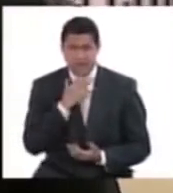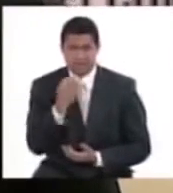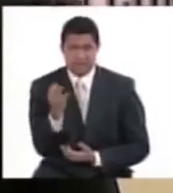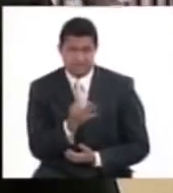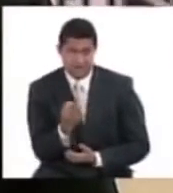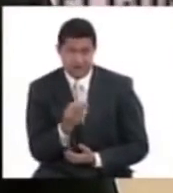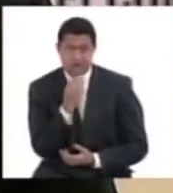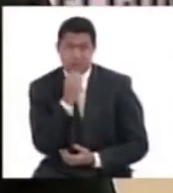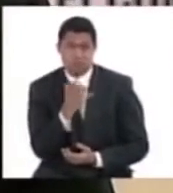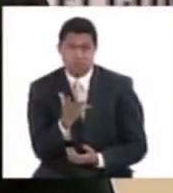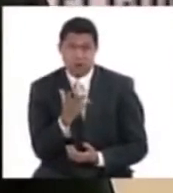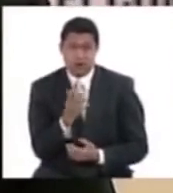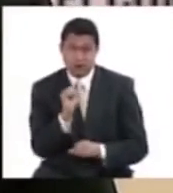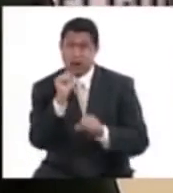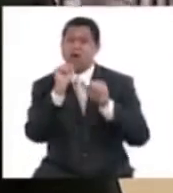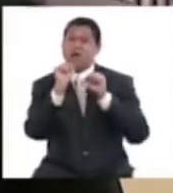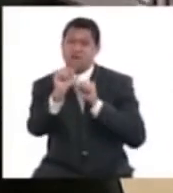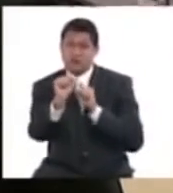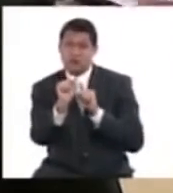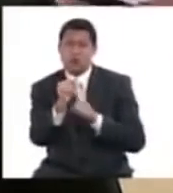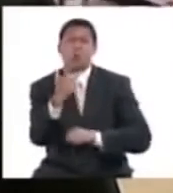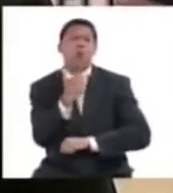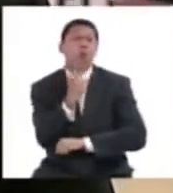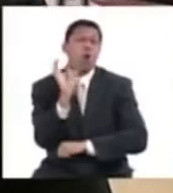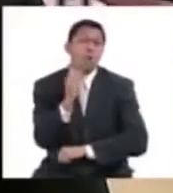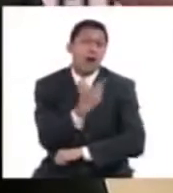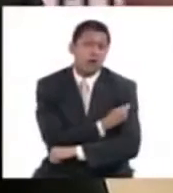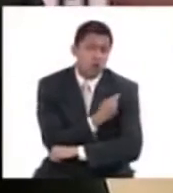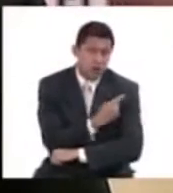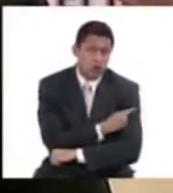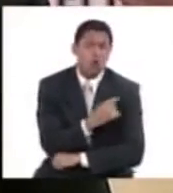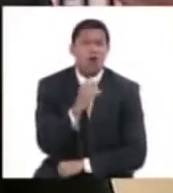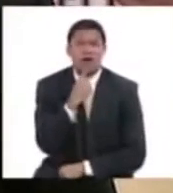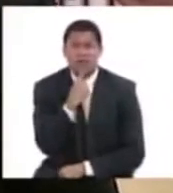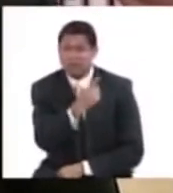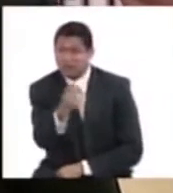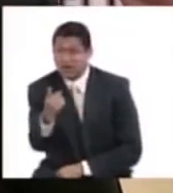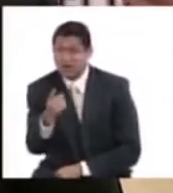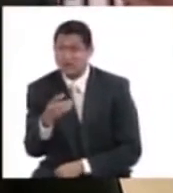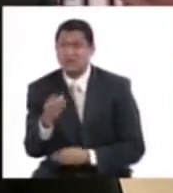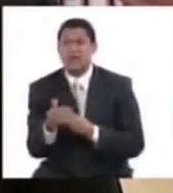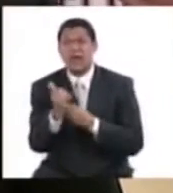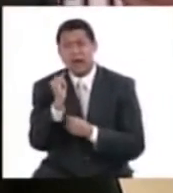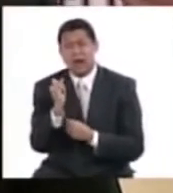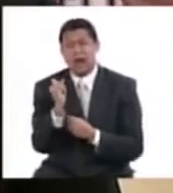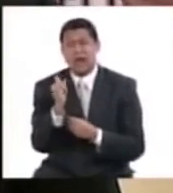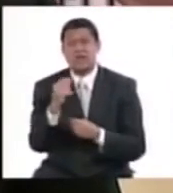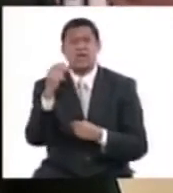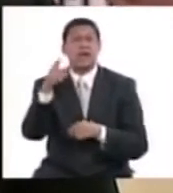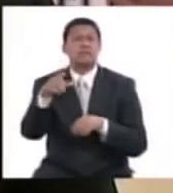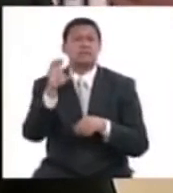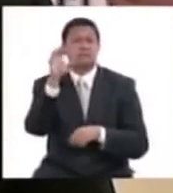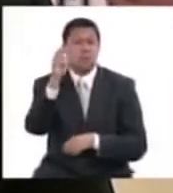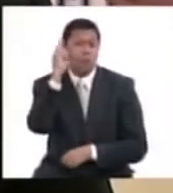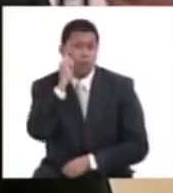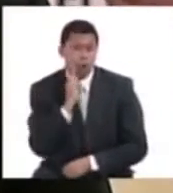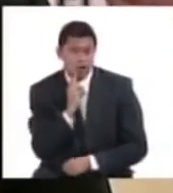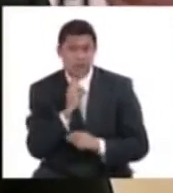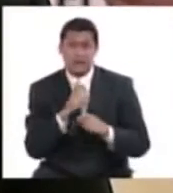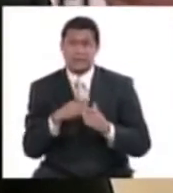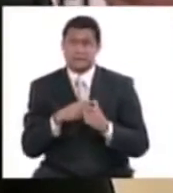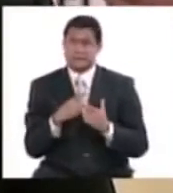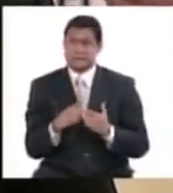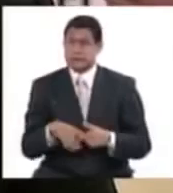verdaderamente eficaz en la prevención, en la vacunación y en lo que han dicho que van a aplicar o están aplicando en el estado de Bolívar. Y la situación